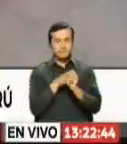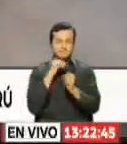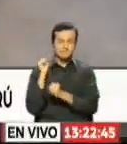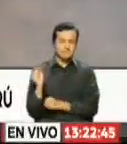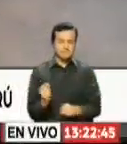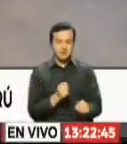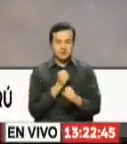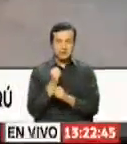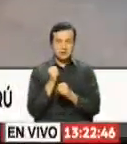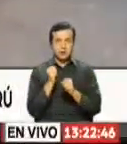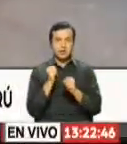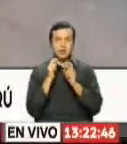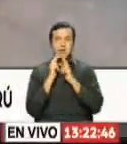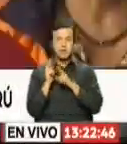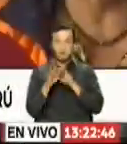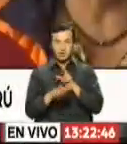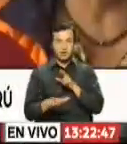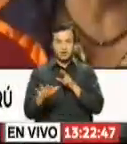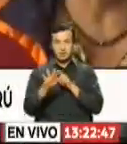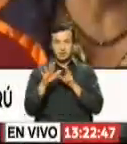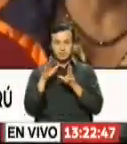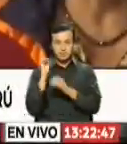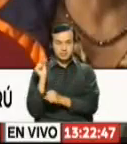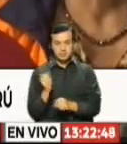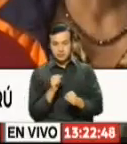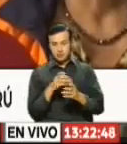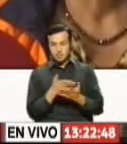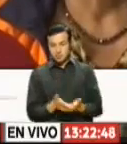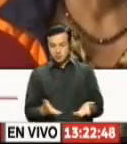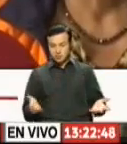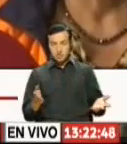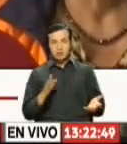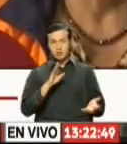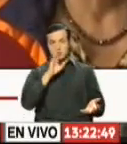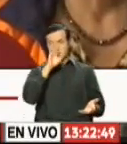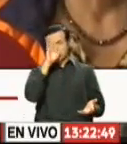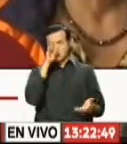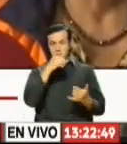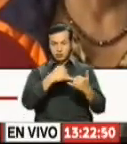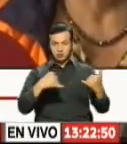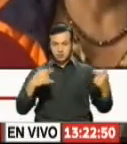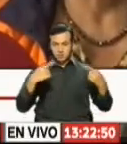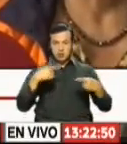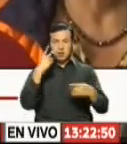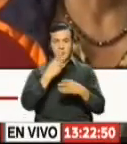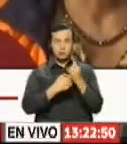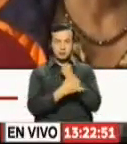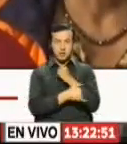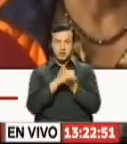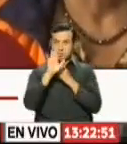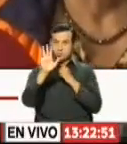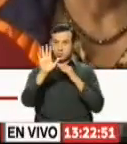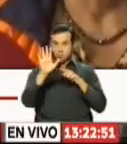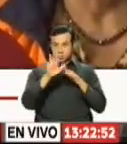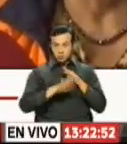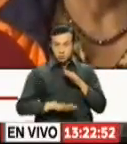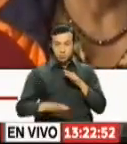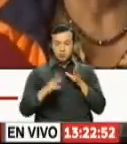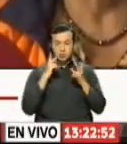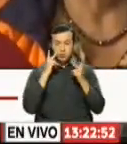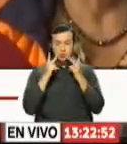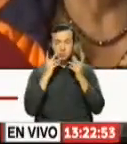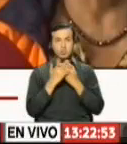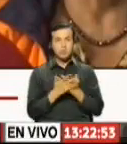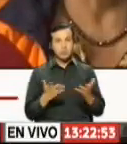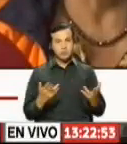limpieza del canal internacional Zarumilla. Para que el canal, que es símbolo de la frontera de los dos países, sea un canal en el cual se